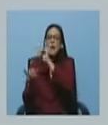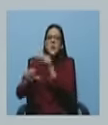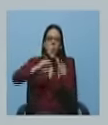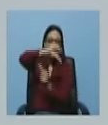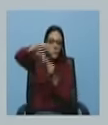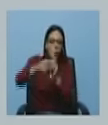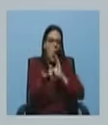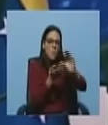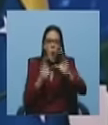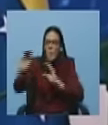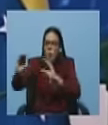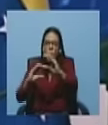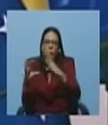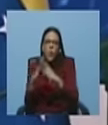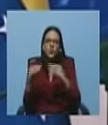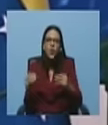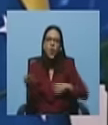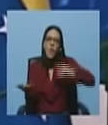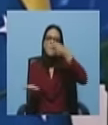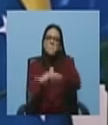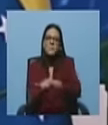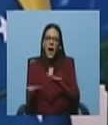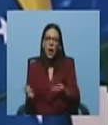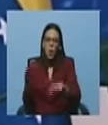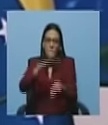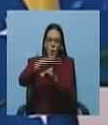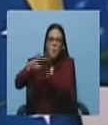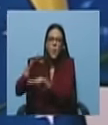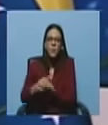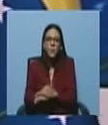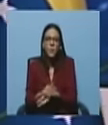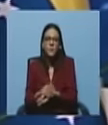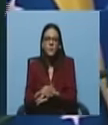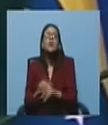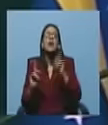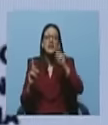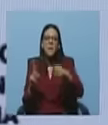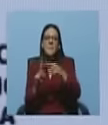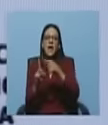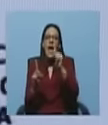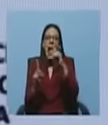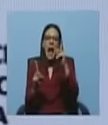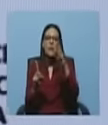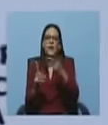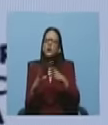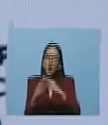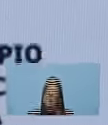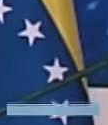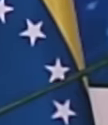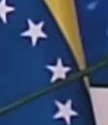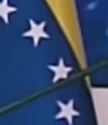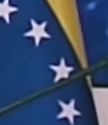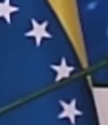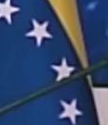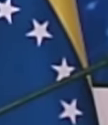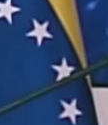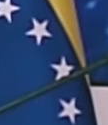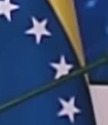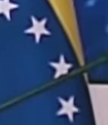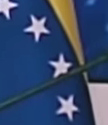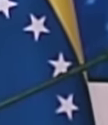a las cuales se le hacía el pago. Y por la vía del señor Alberto Silva. Todo esto